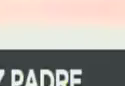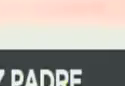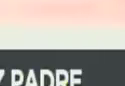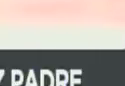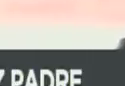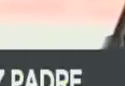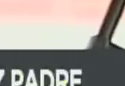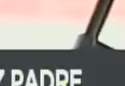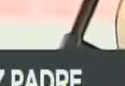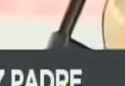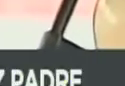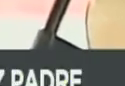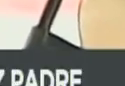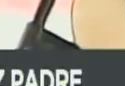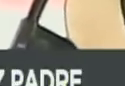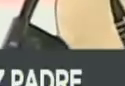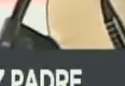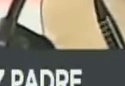y